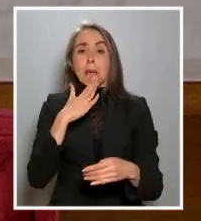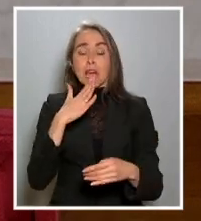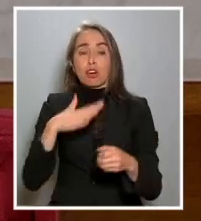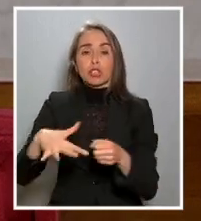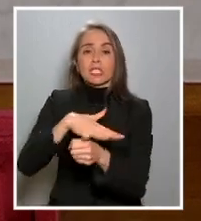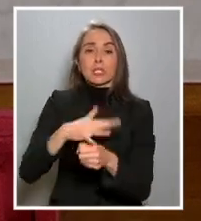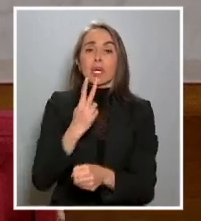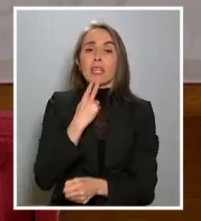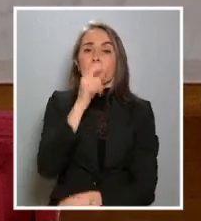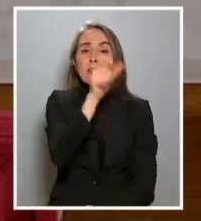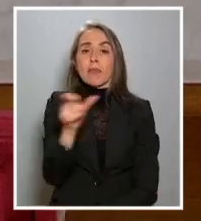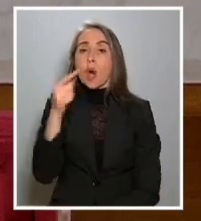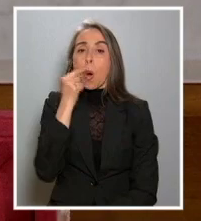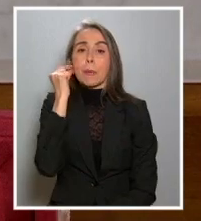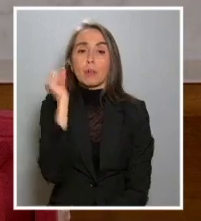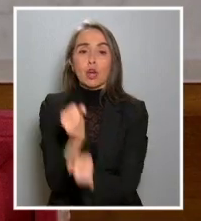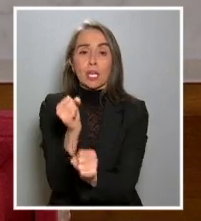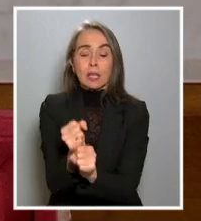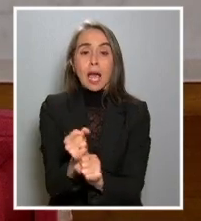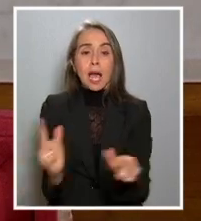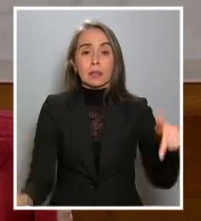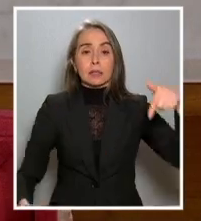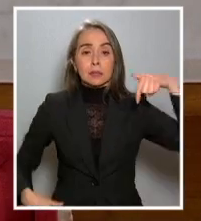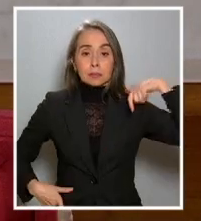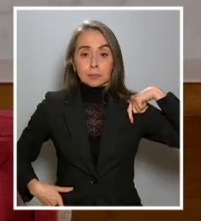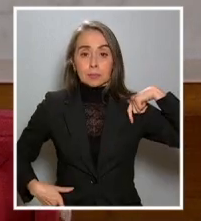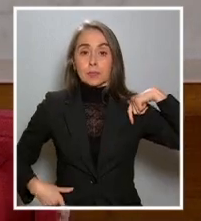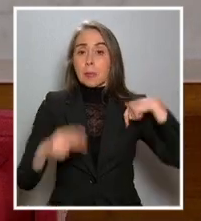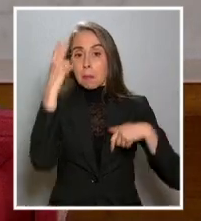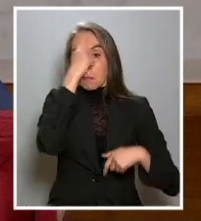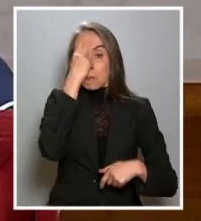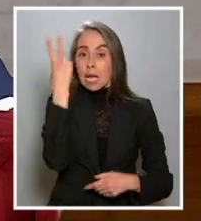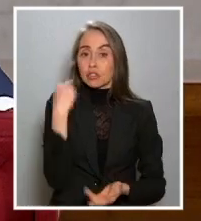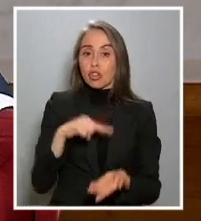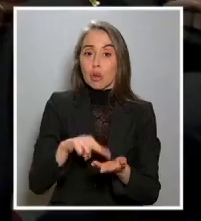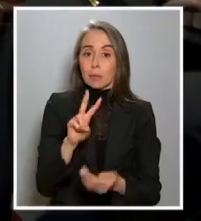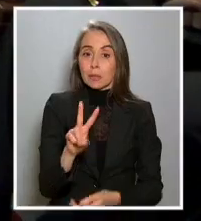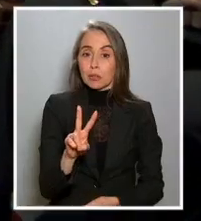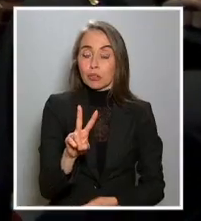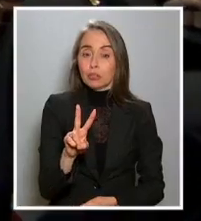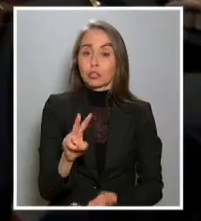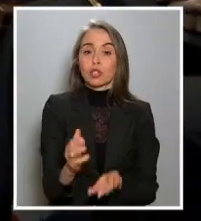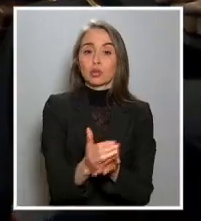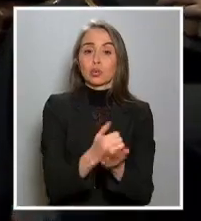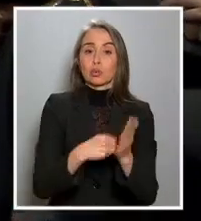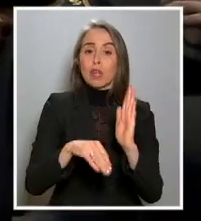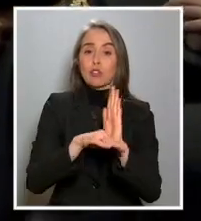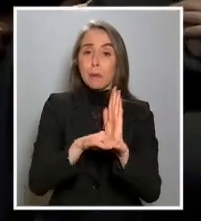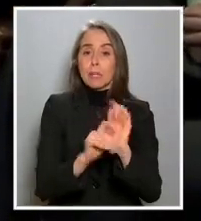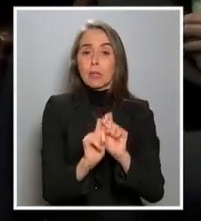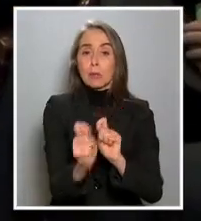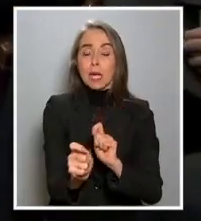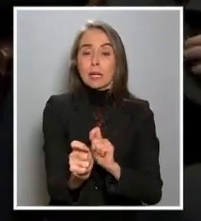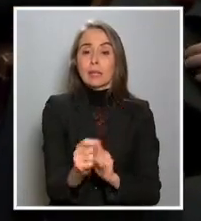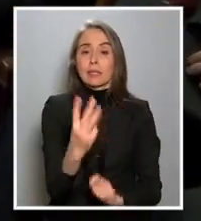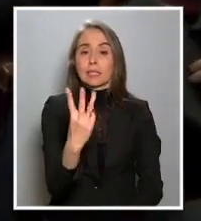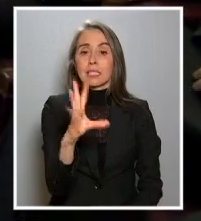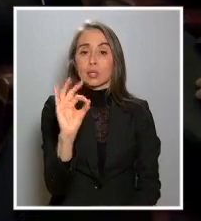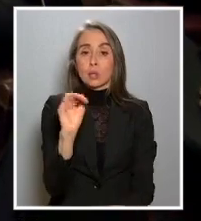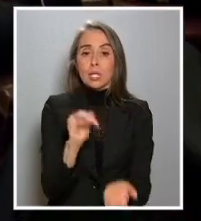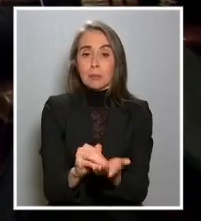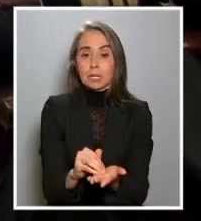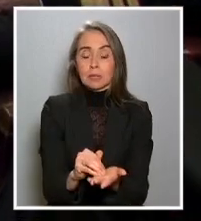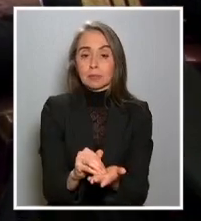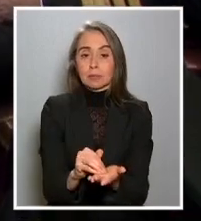trabajadores. Cuando asumimos, en marzo del 2002, el salario mínimo era de 350 mil